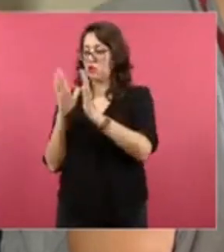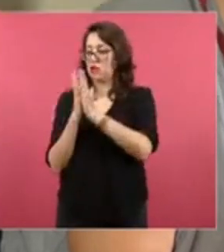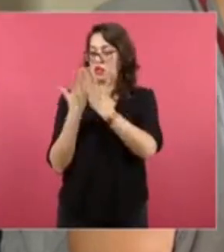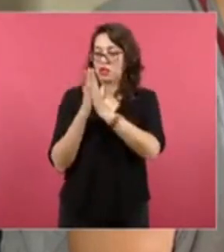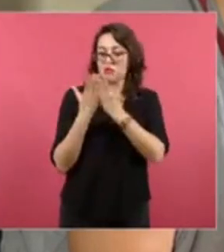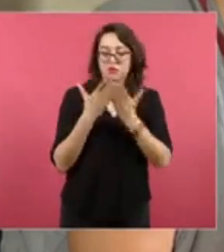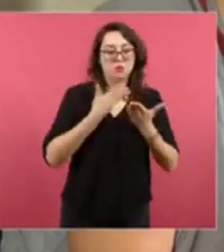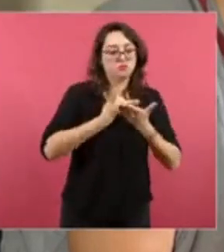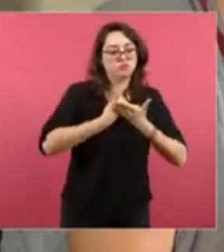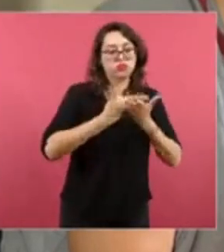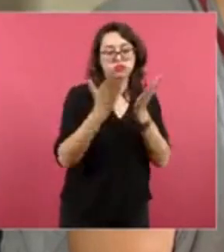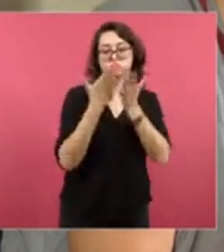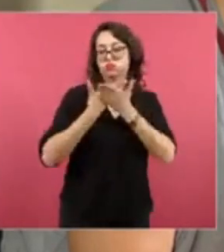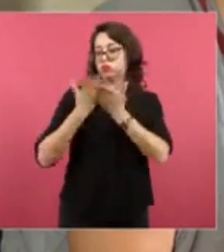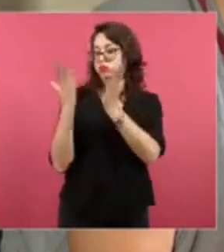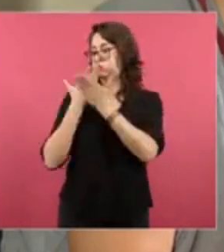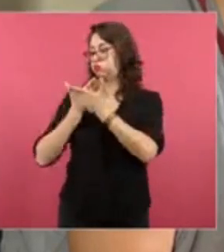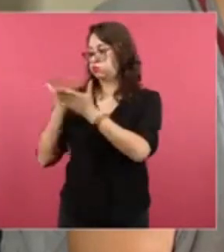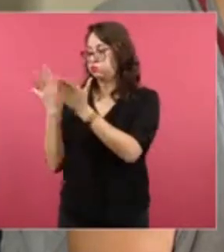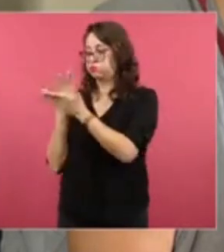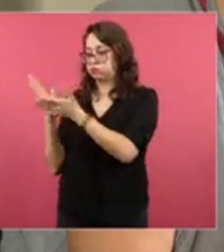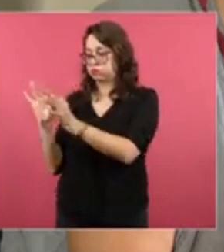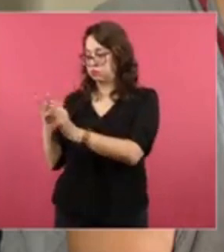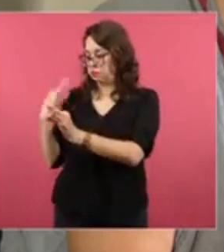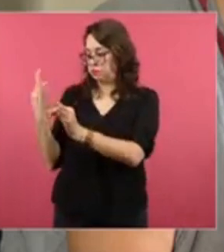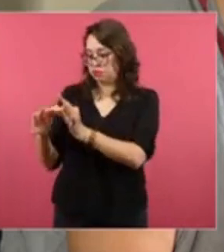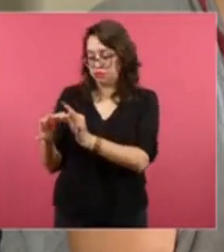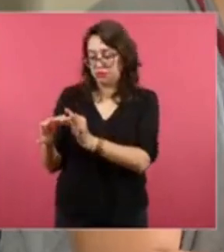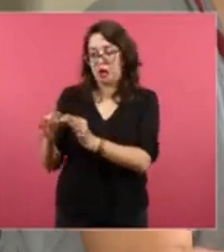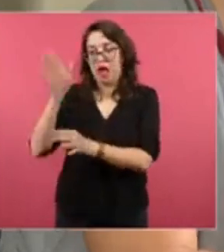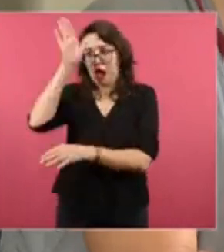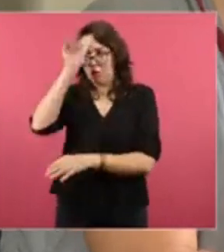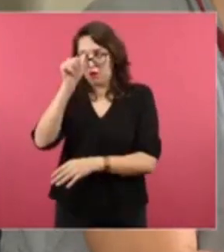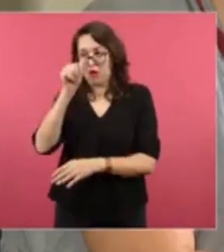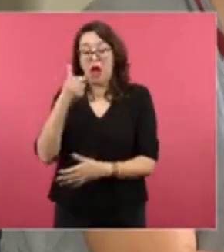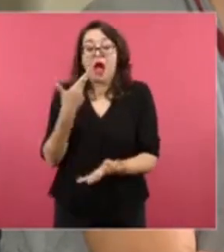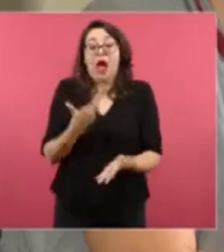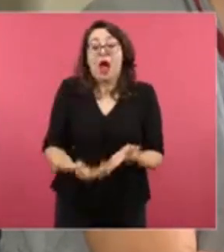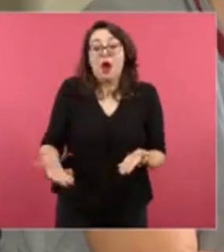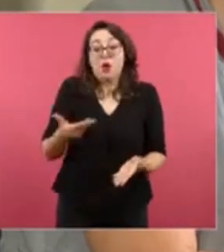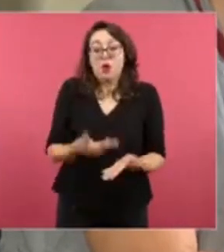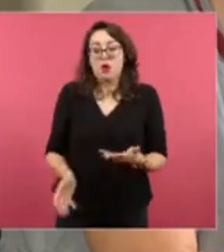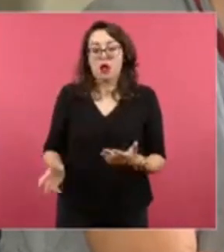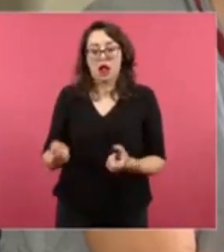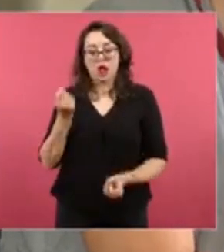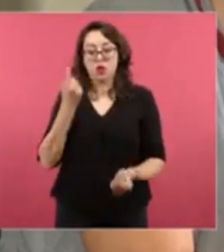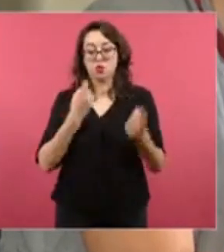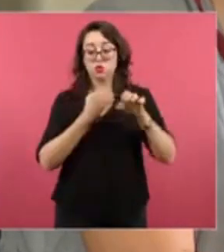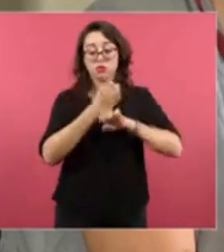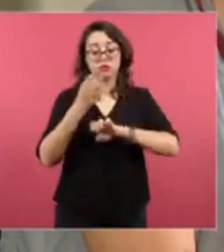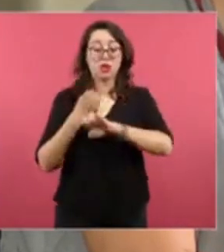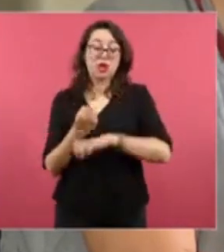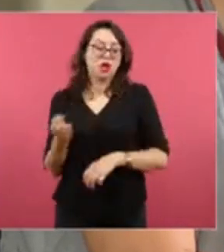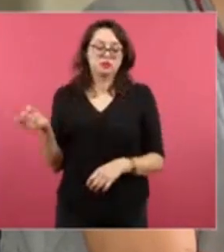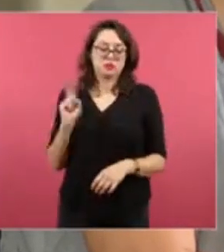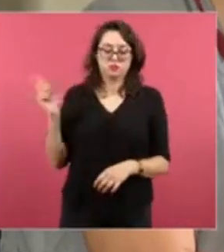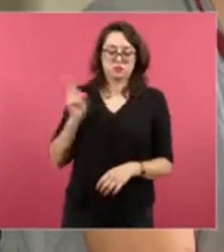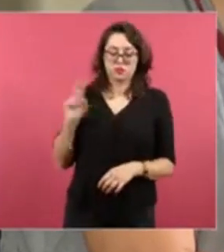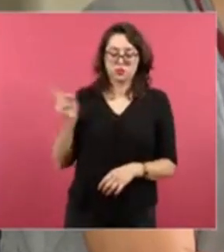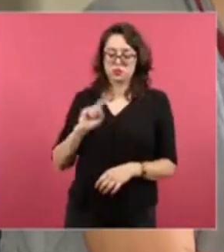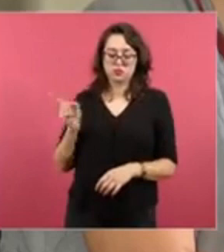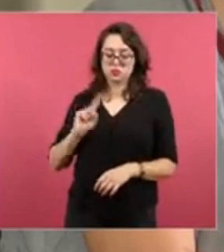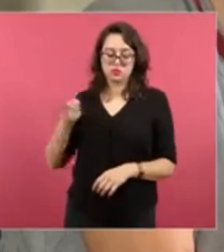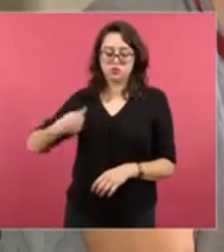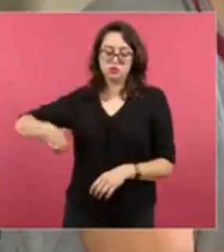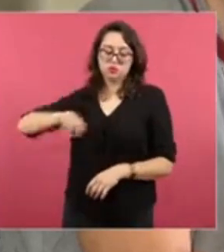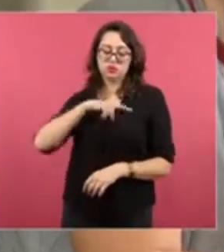gratuitos, y esta semana ya salieron algunos estados que pues se echaron para atrás y han dicho que no lo van a